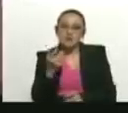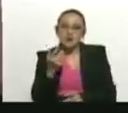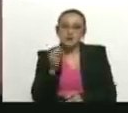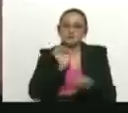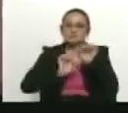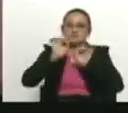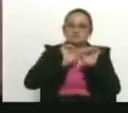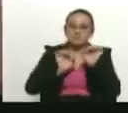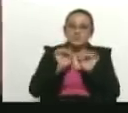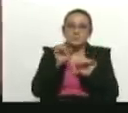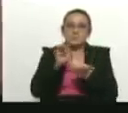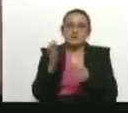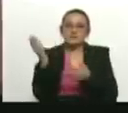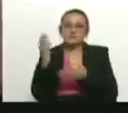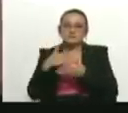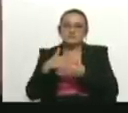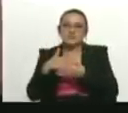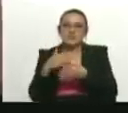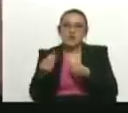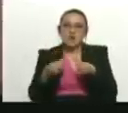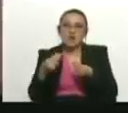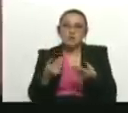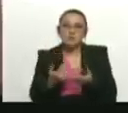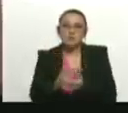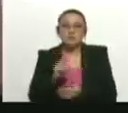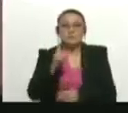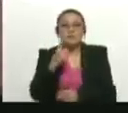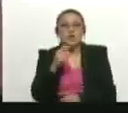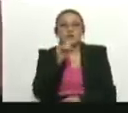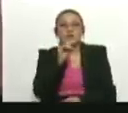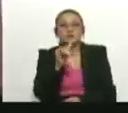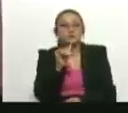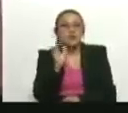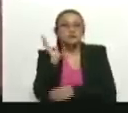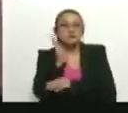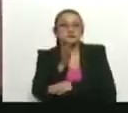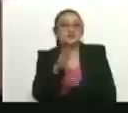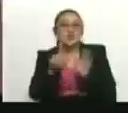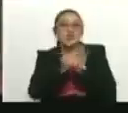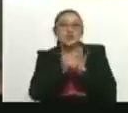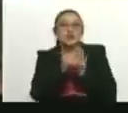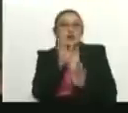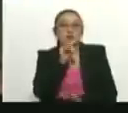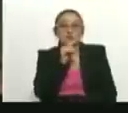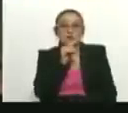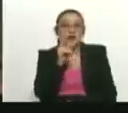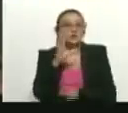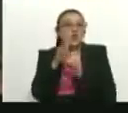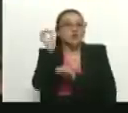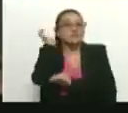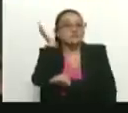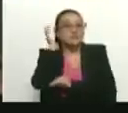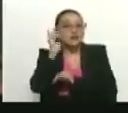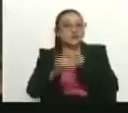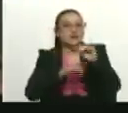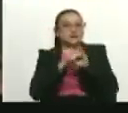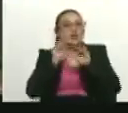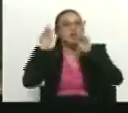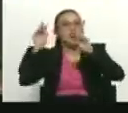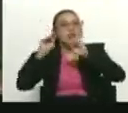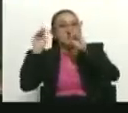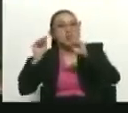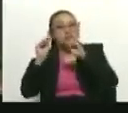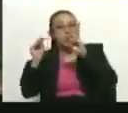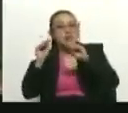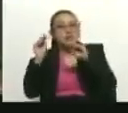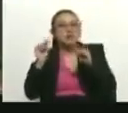a sus efectos adversos? Primero, denunciar las sanciones ilegales en todos los foros internacionales, en todas las ventanas